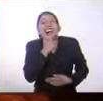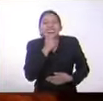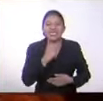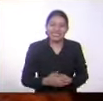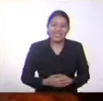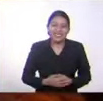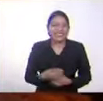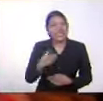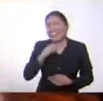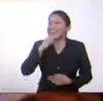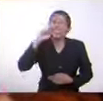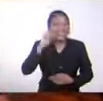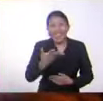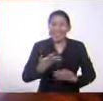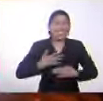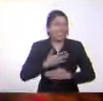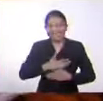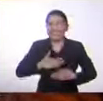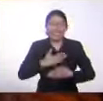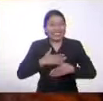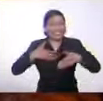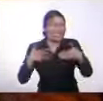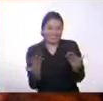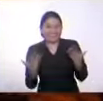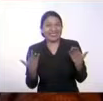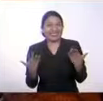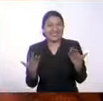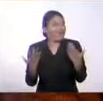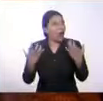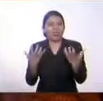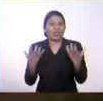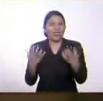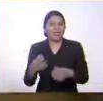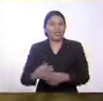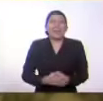¡Ya les dije que nos íbamos a divertir! ¿Mucho?